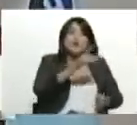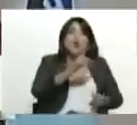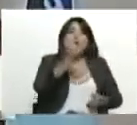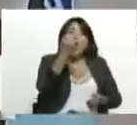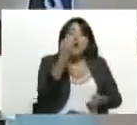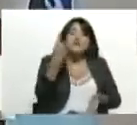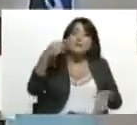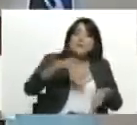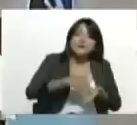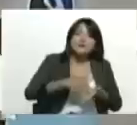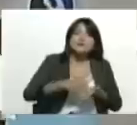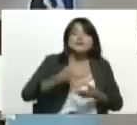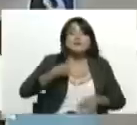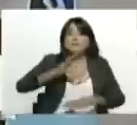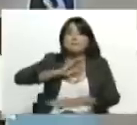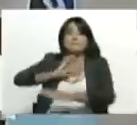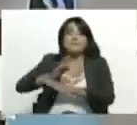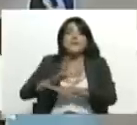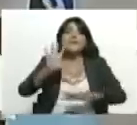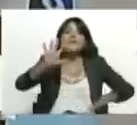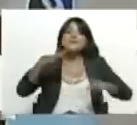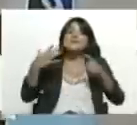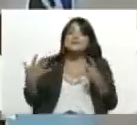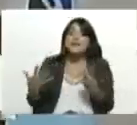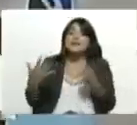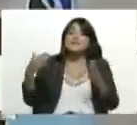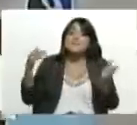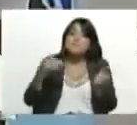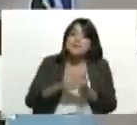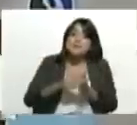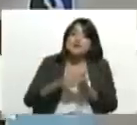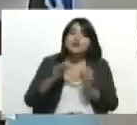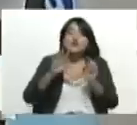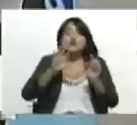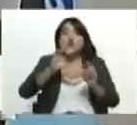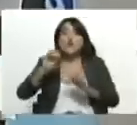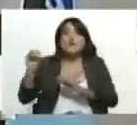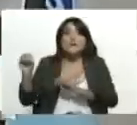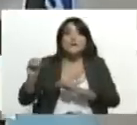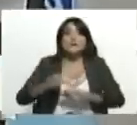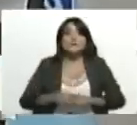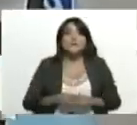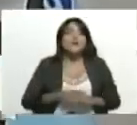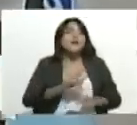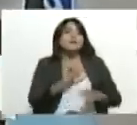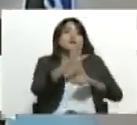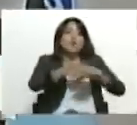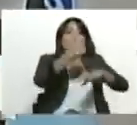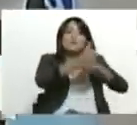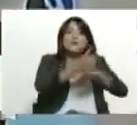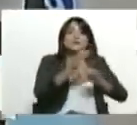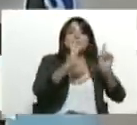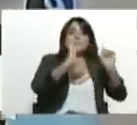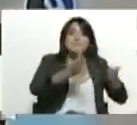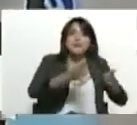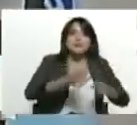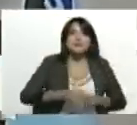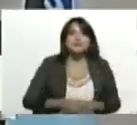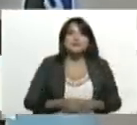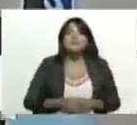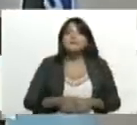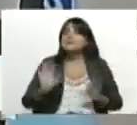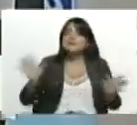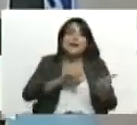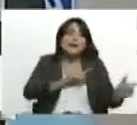imputaciones dieciséis mil noventa acusaciones seis mil sesenta y siete condenatoria